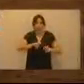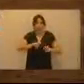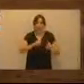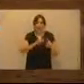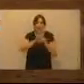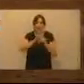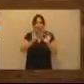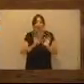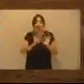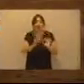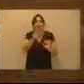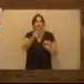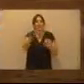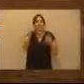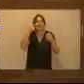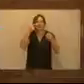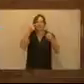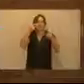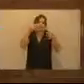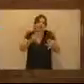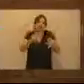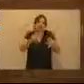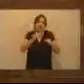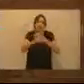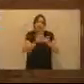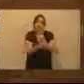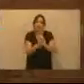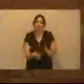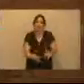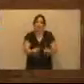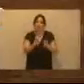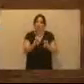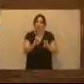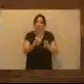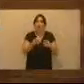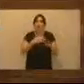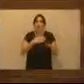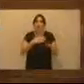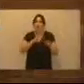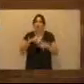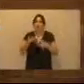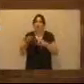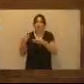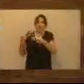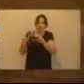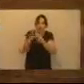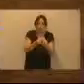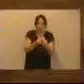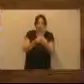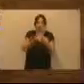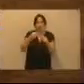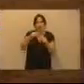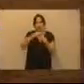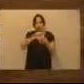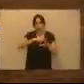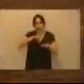campos, sino que garantizan de alguna manera la nueva creación. Lo que da sentido al patrimonio es la historia. Probablemente, en Asturias tenemos un amplio patrimonio cultural de